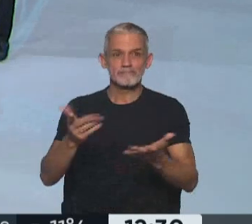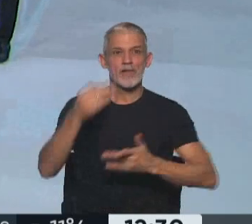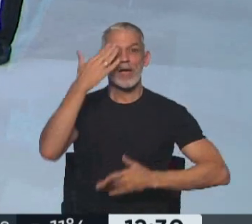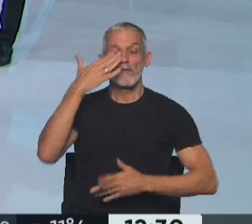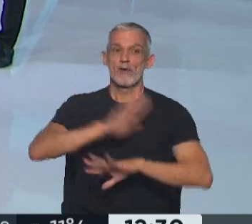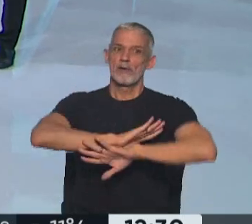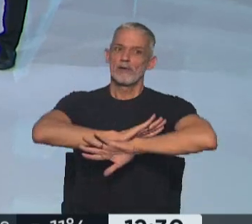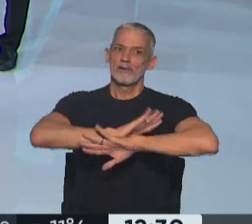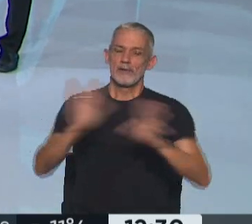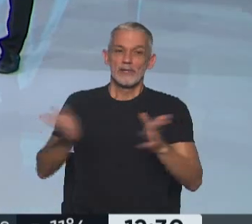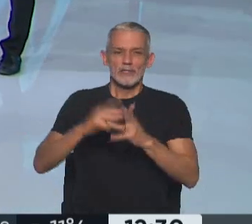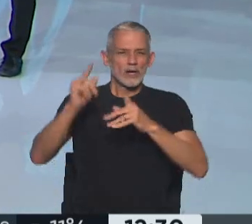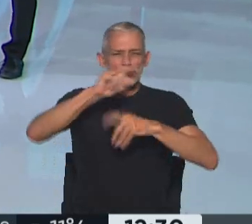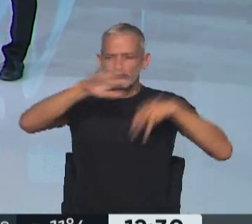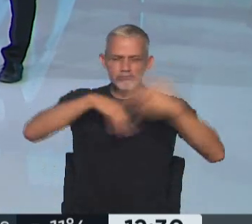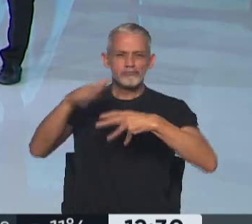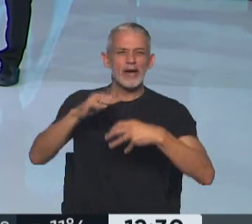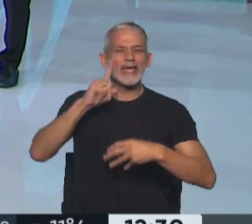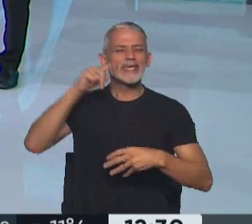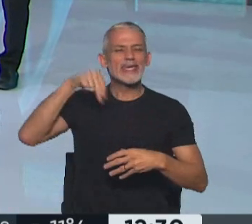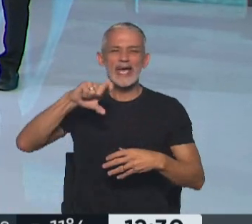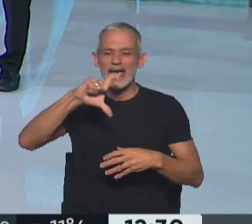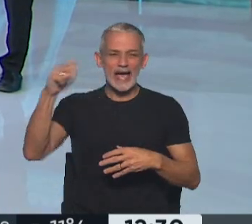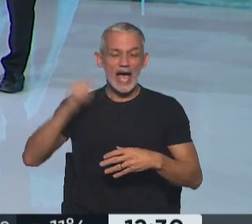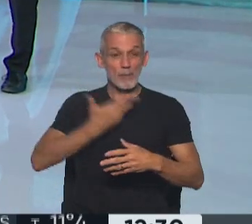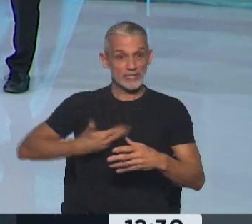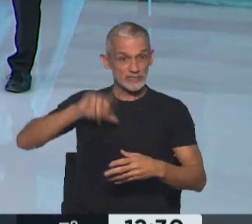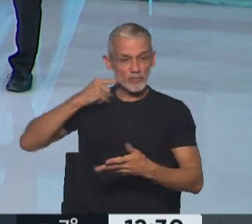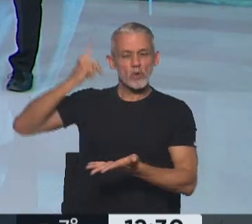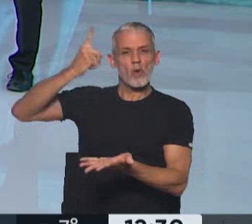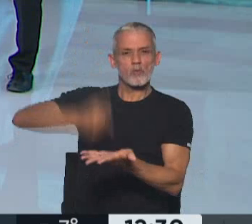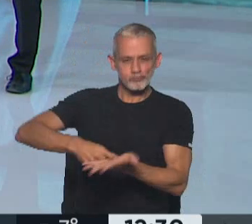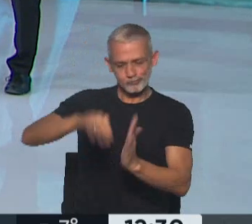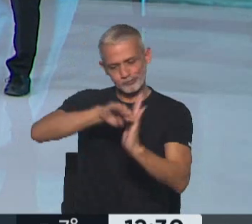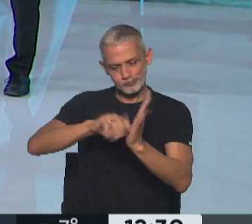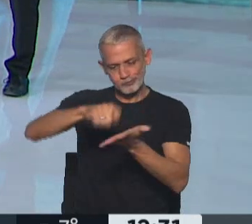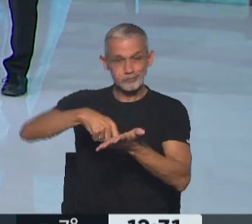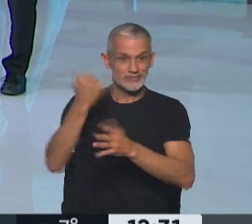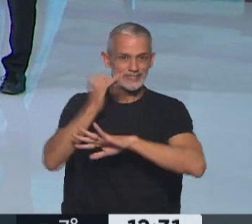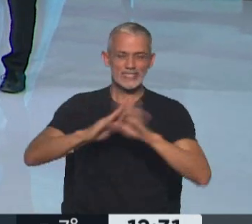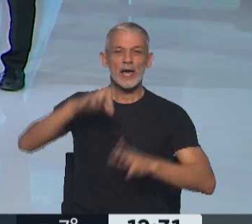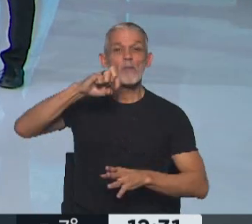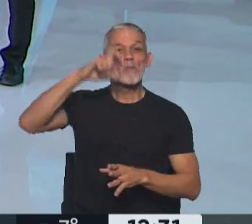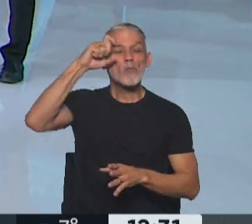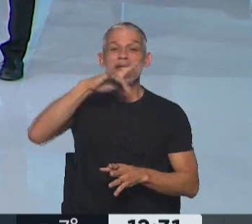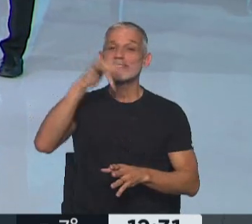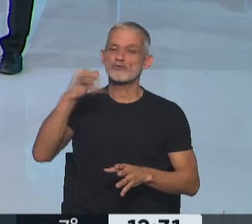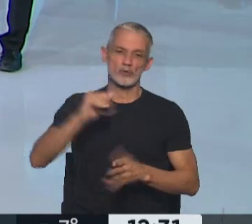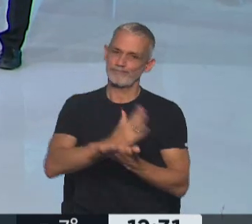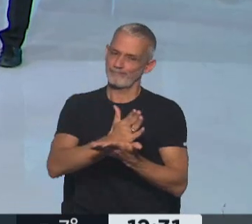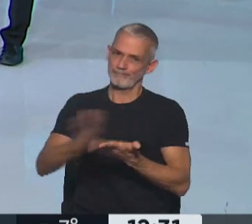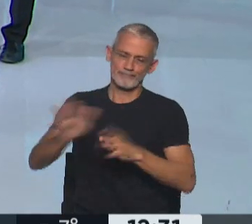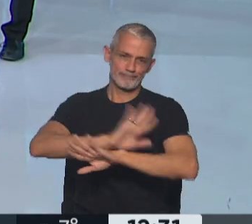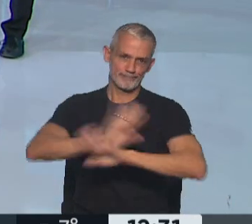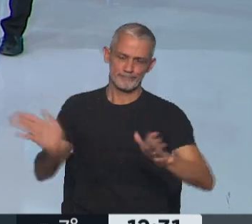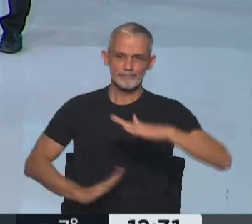gente tiene un final la crisis en el inca hay un decreto firmado por el presidente de la nación alberto fernández luis puenzo deja justamente estar al frente